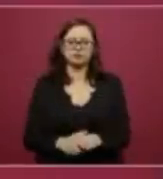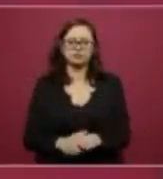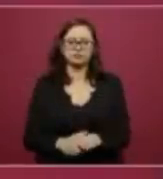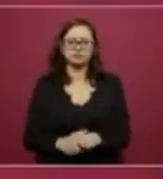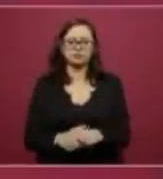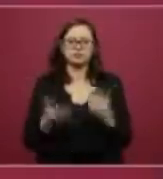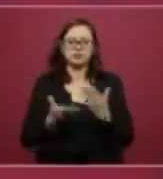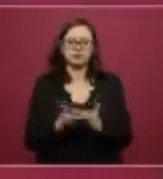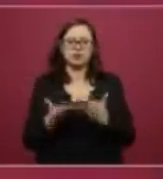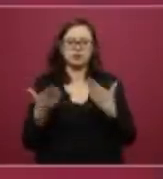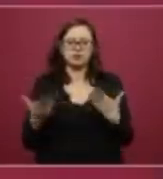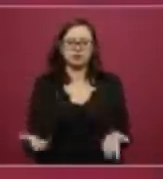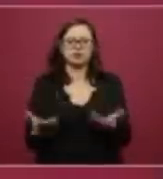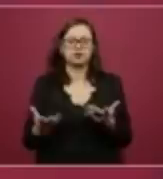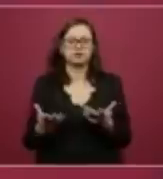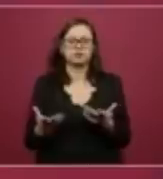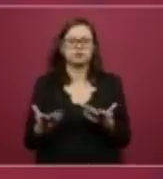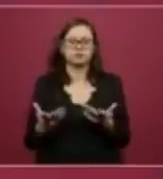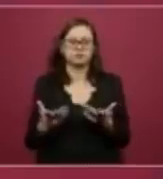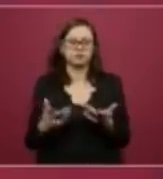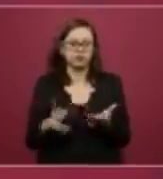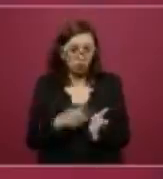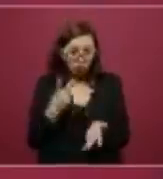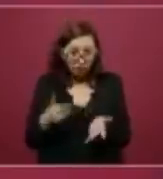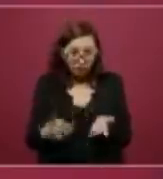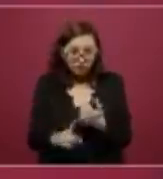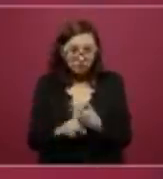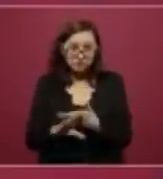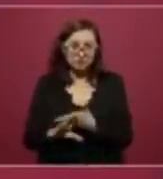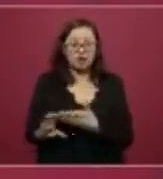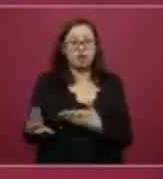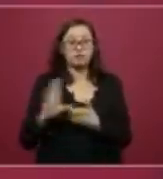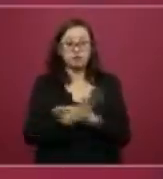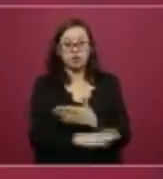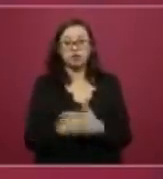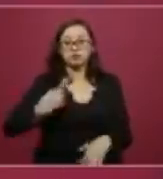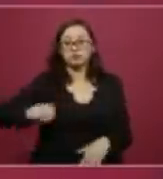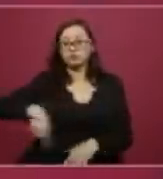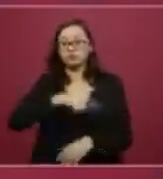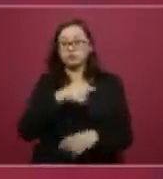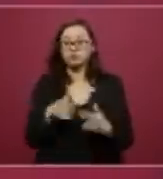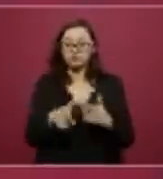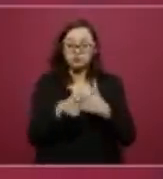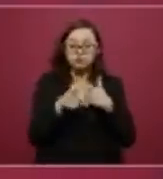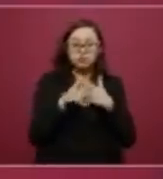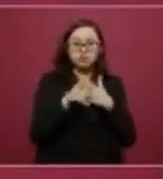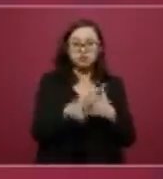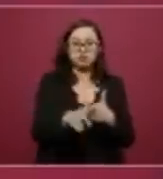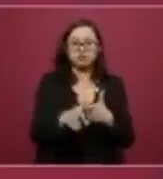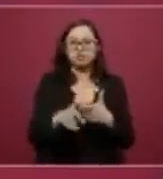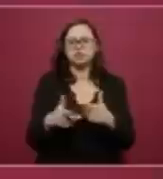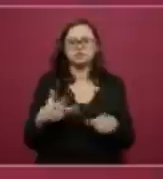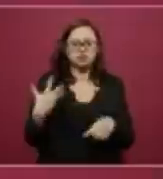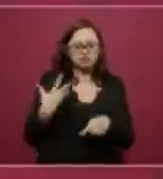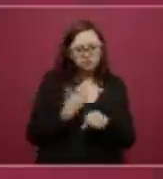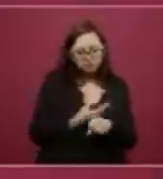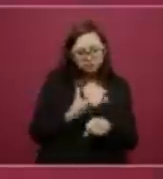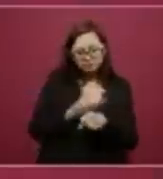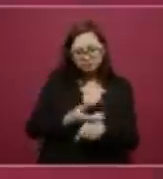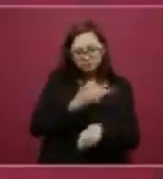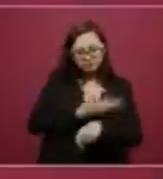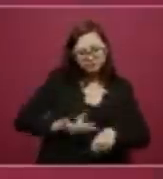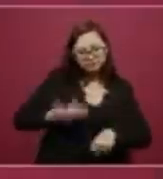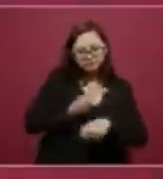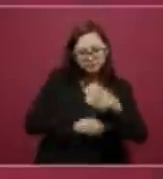a evitar que eso suceda y vamos a seguir con las reestructuraciones.